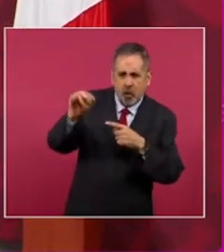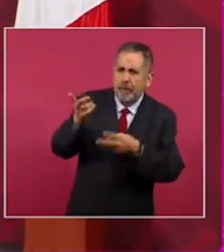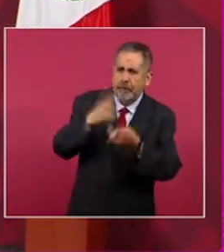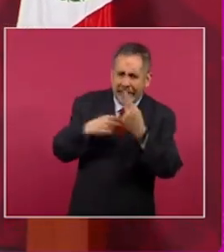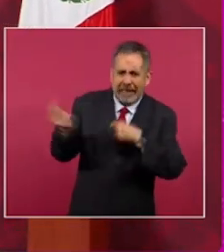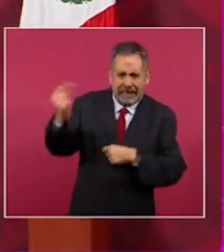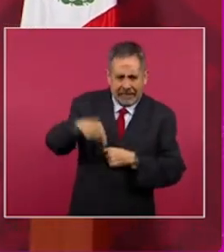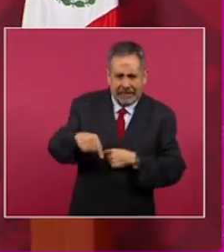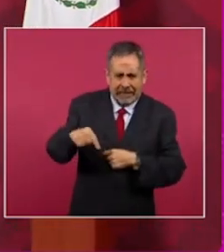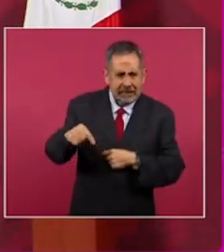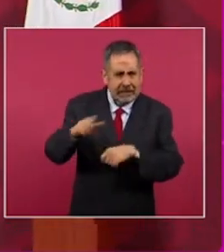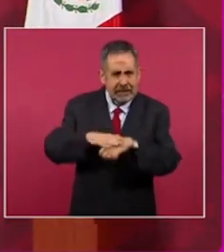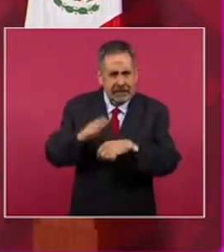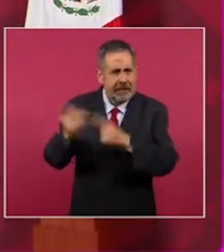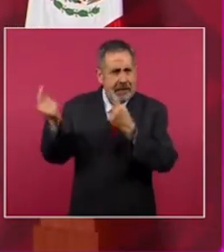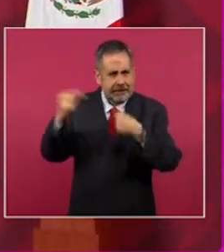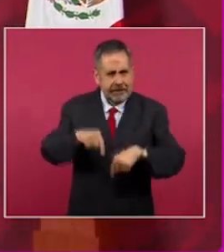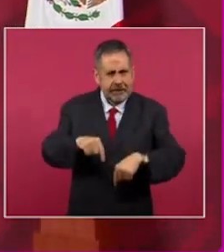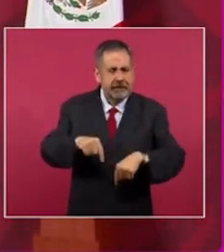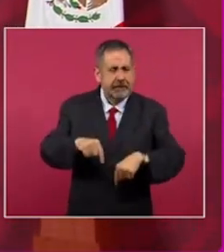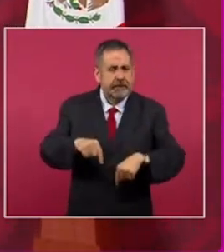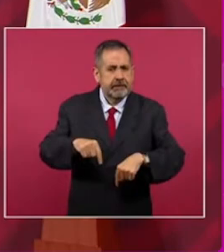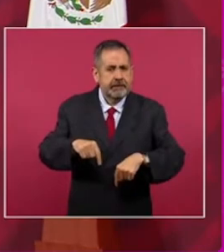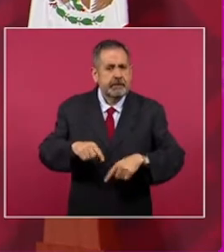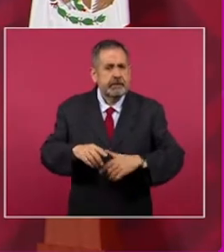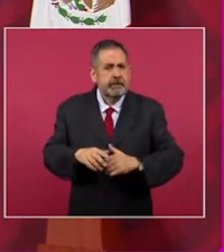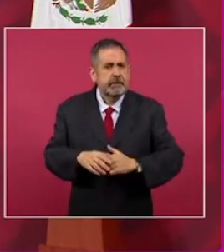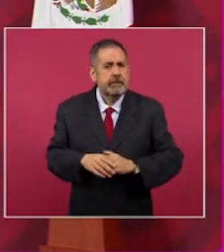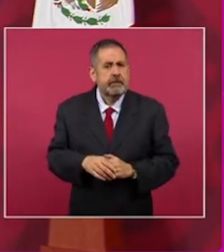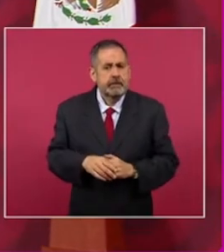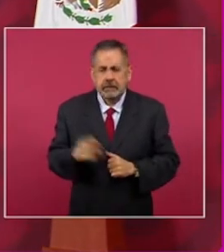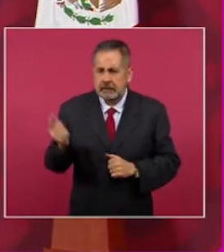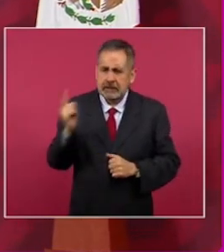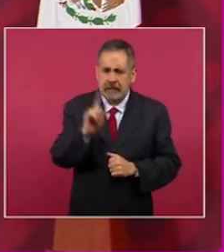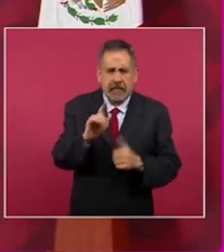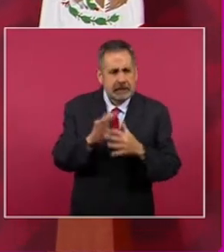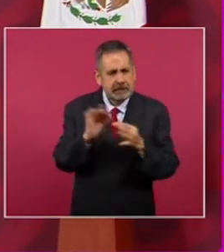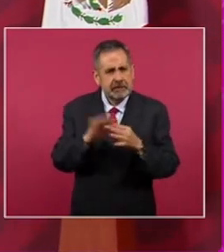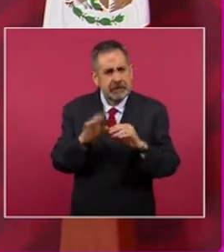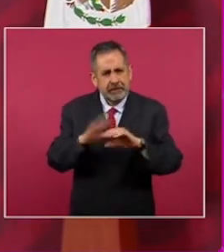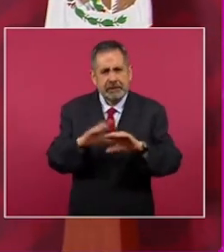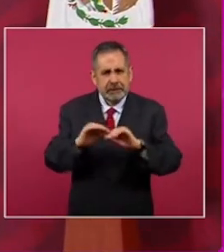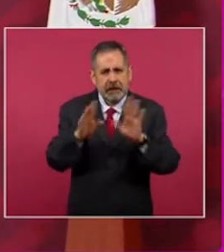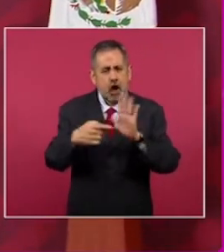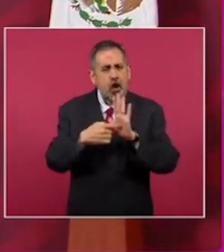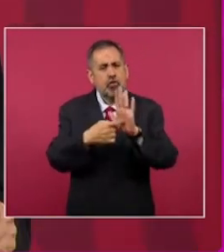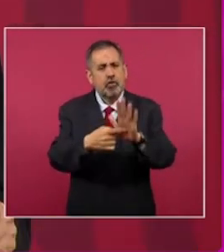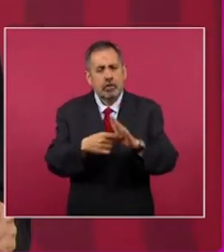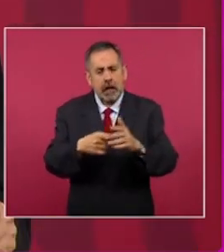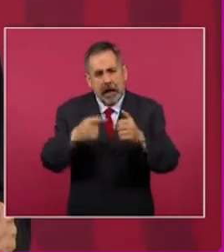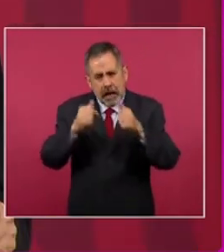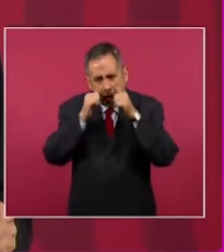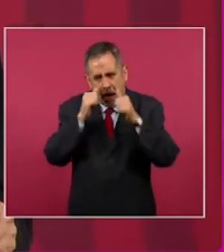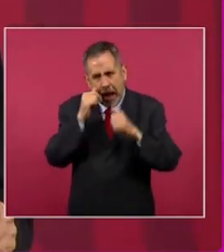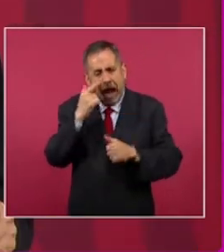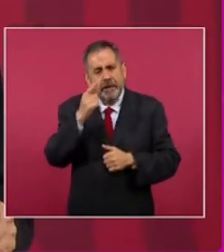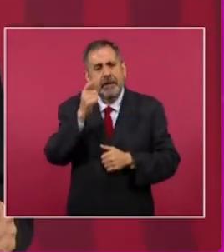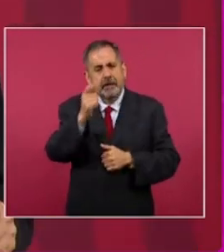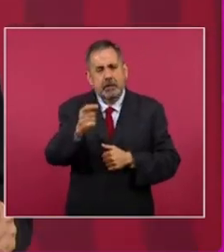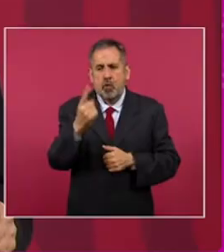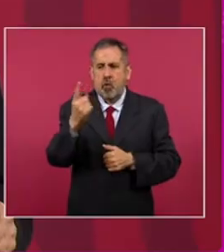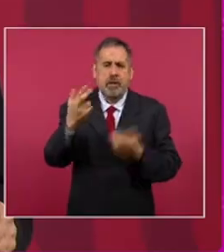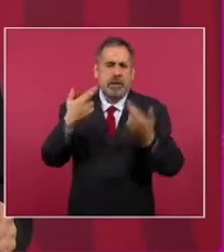vengan aquí y explíquennos y escuchemos a